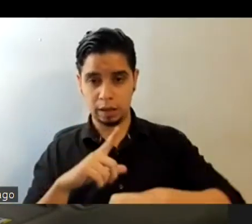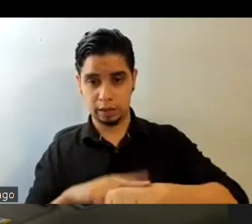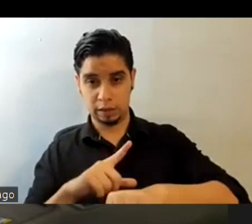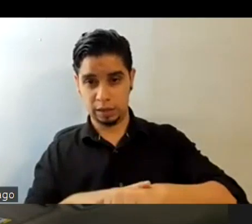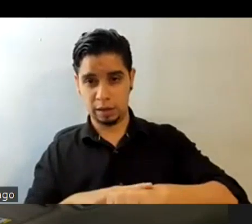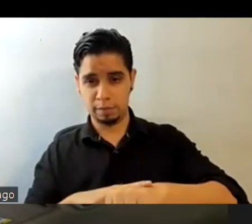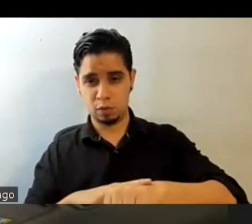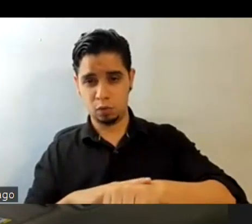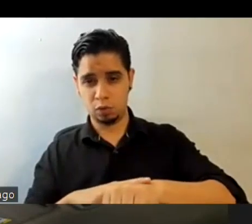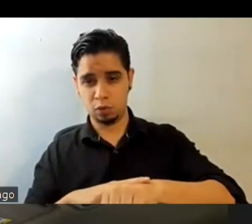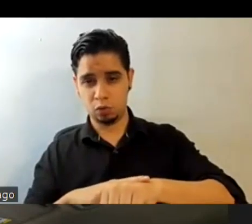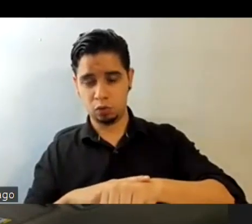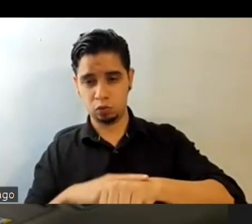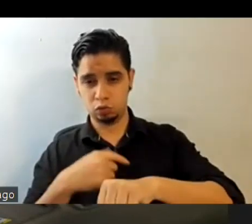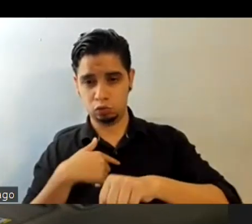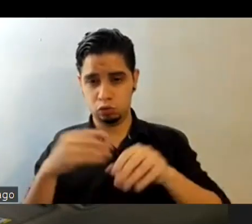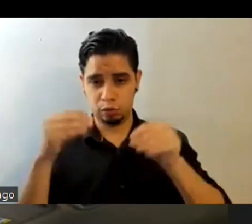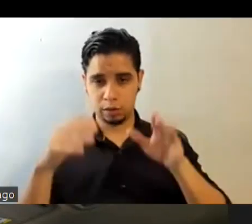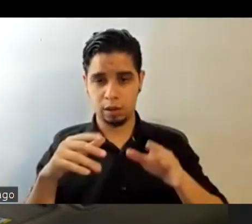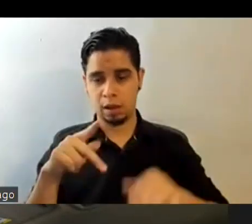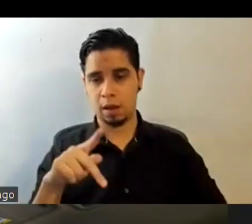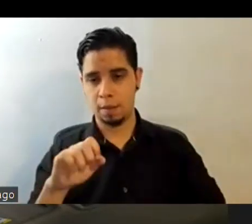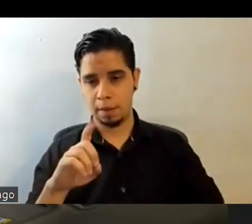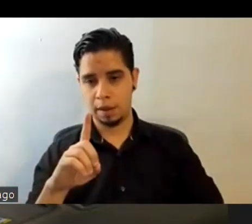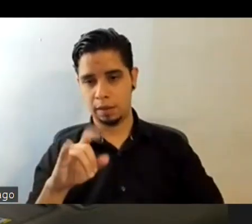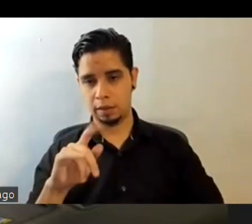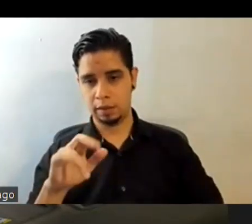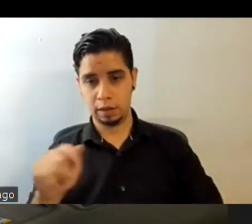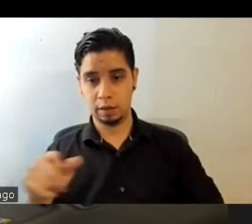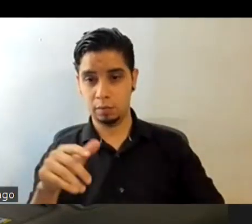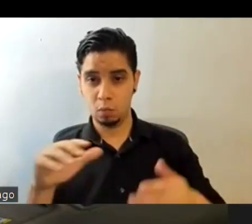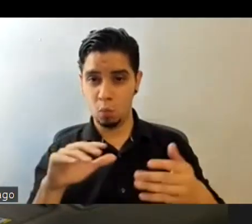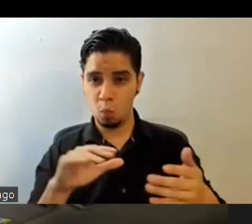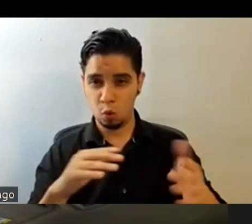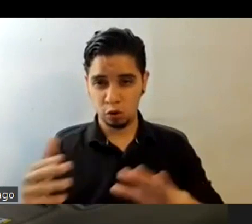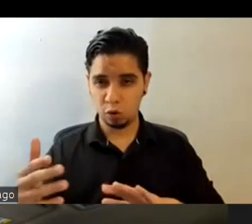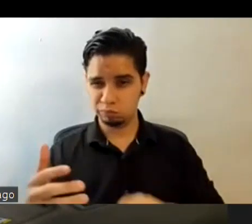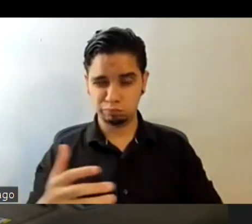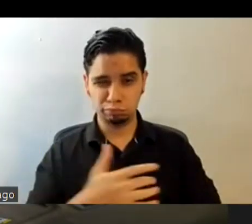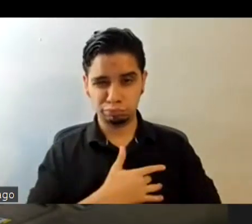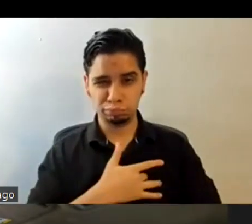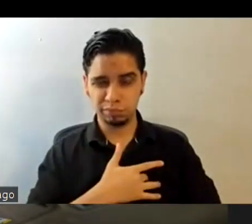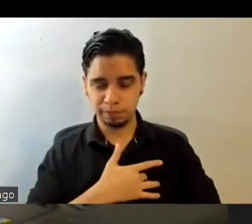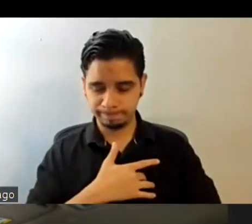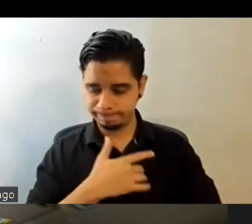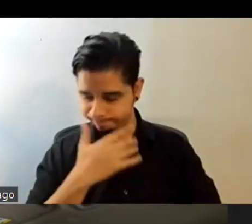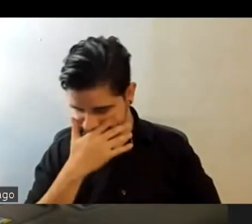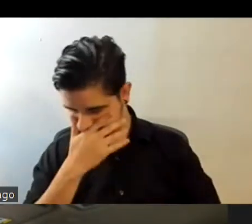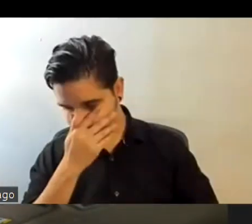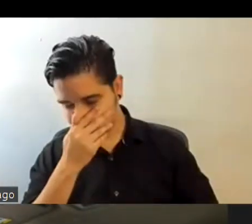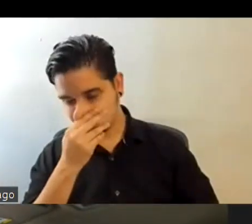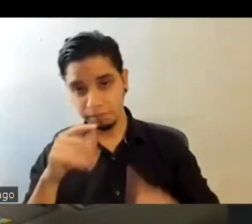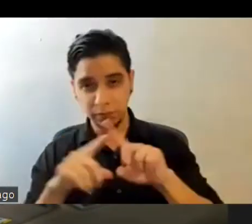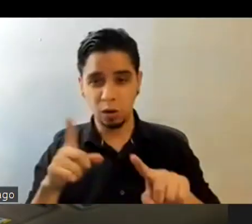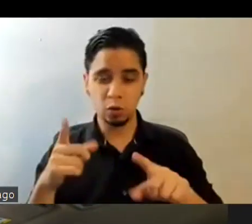cuando yo era profesor de pediatría, él murió y eso a mí me marcó. Así que surgió la oportunidad de que